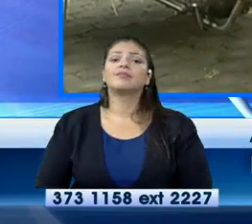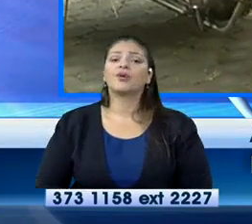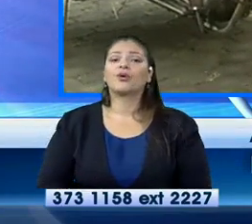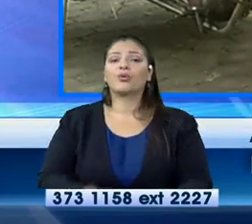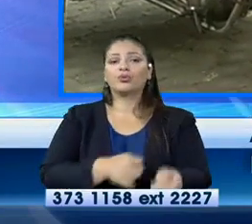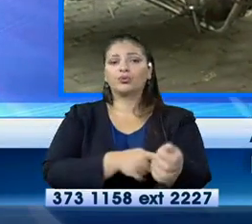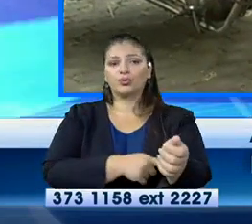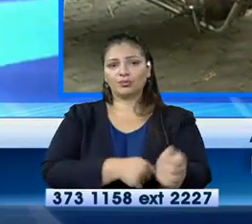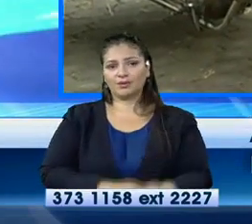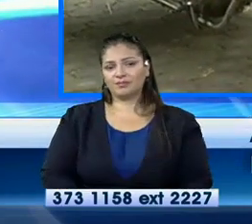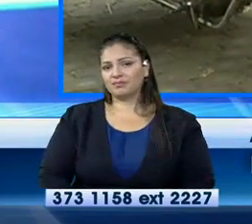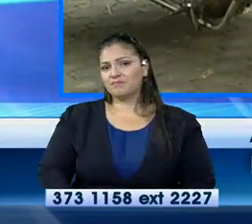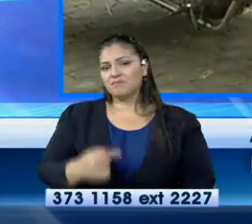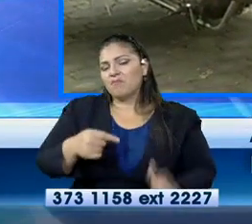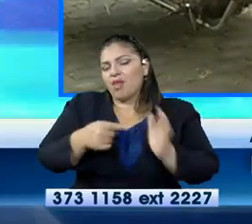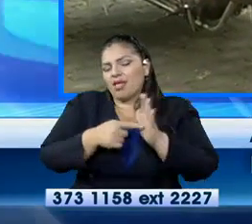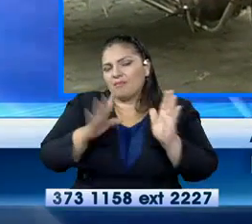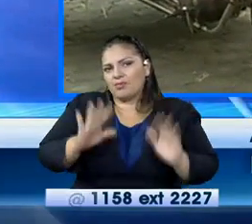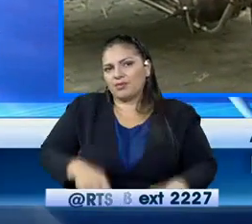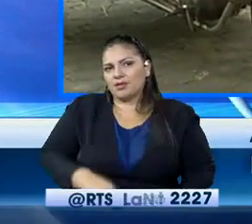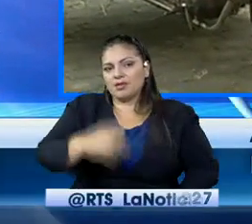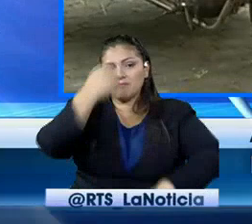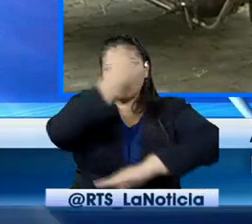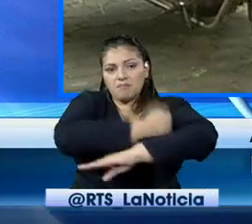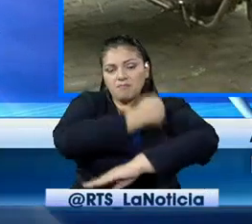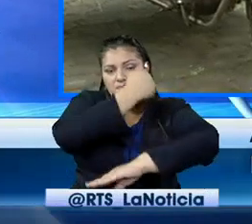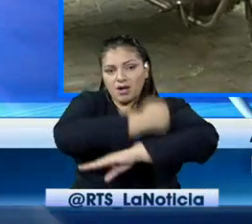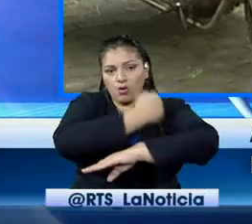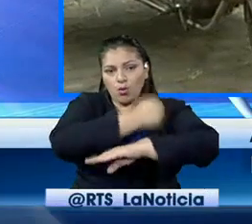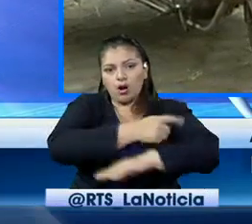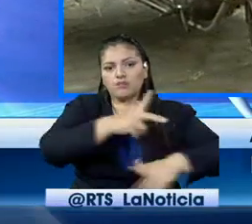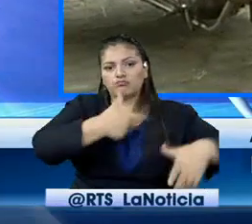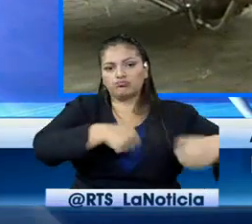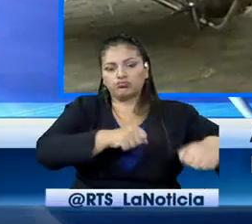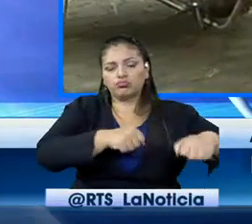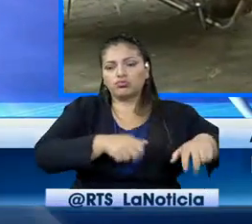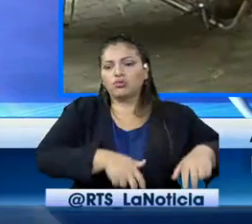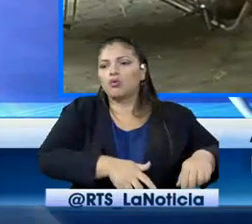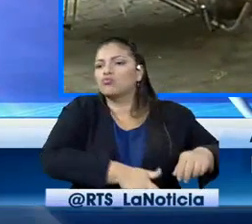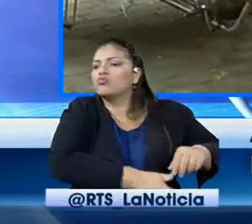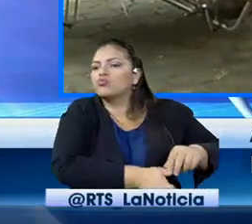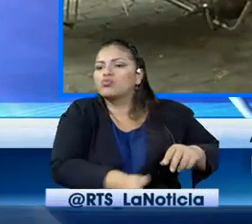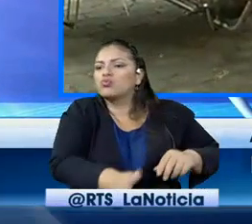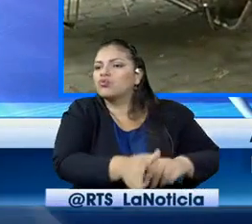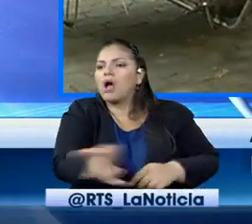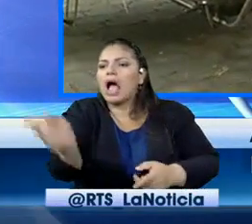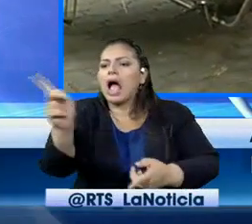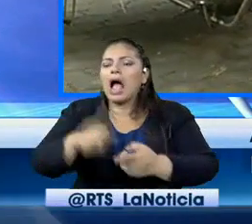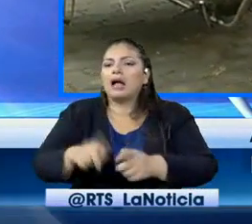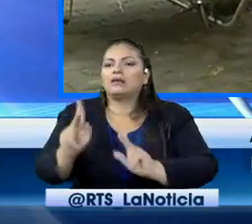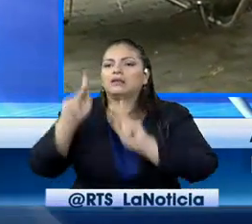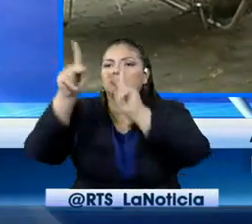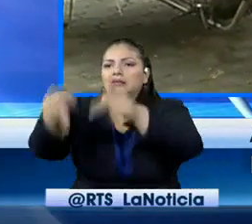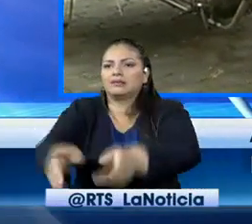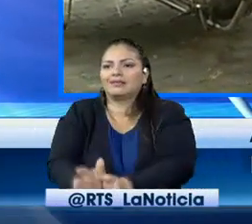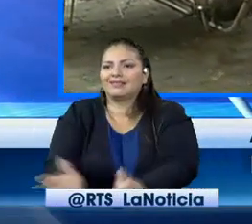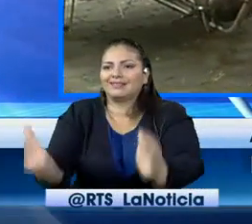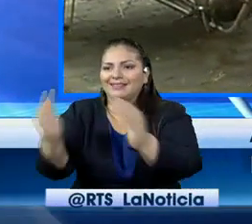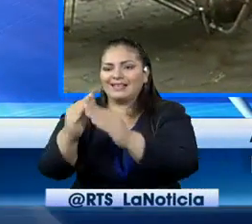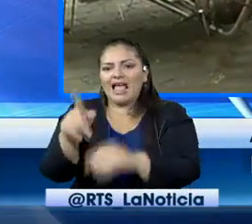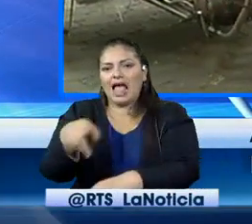uno de Pascuales en la isla Trinitaria, nada raro sería. Así sí, que, lastimosamente. Lastimosamente, Enrique, hay que decir las cosas como nosotros las hemos